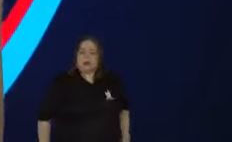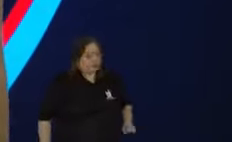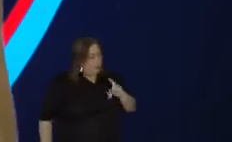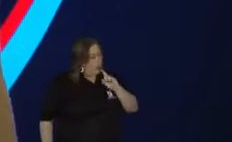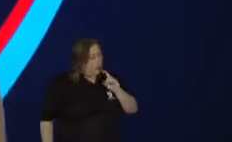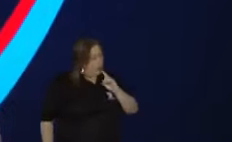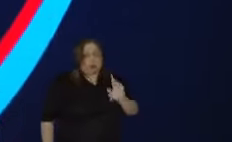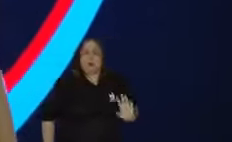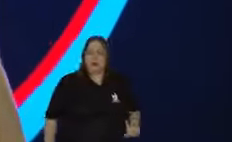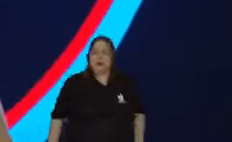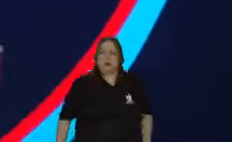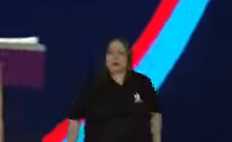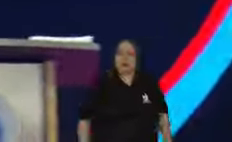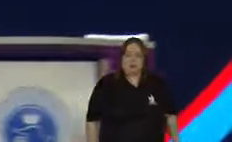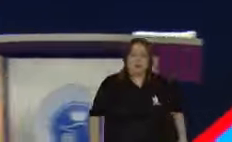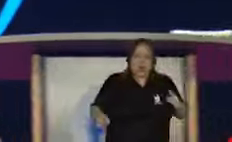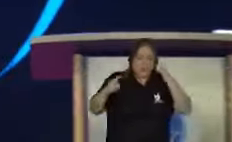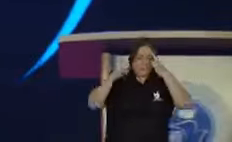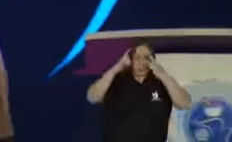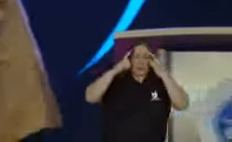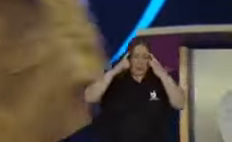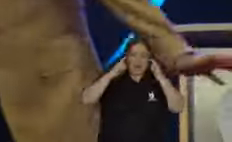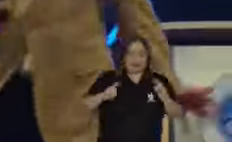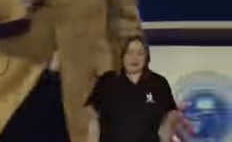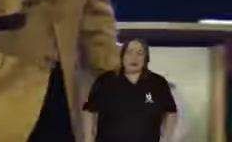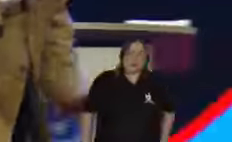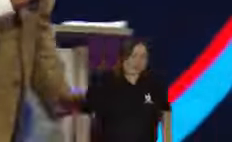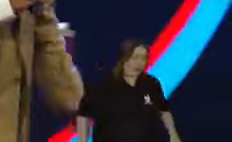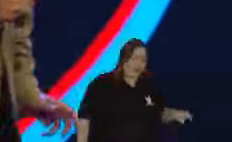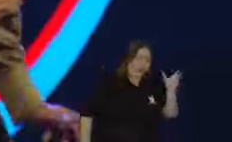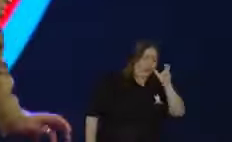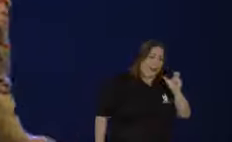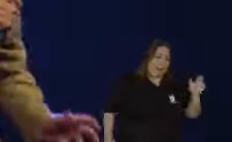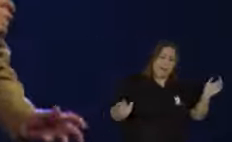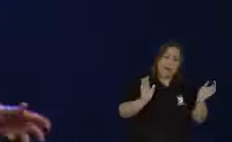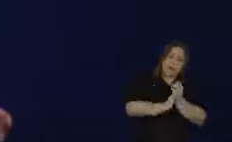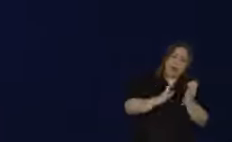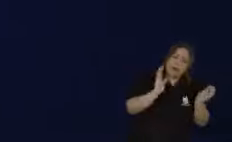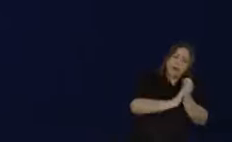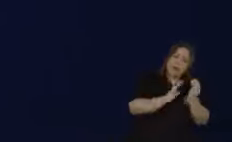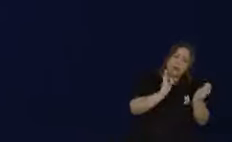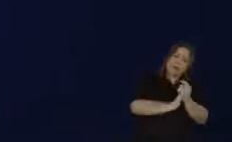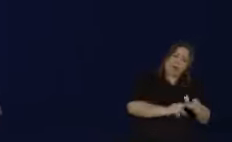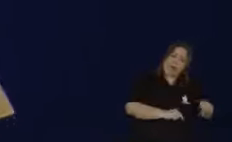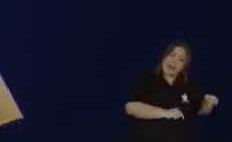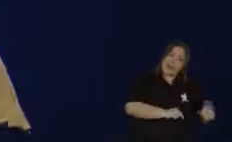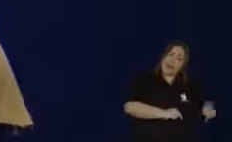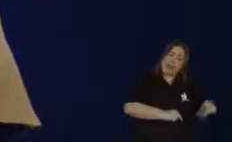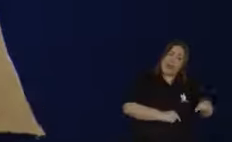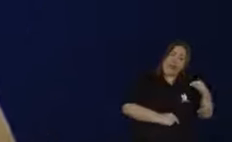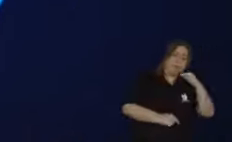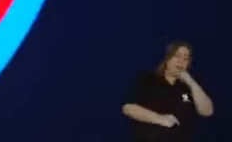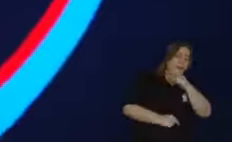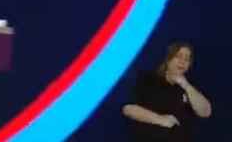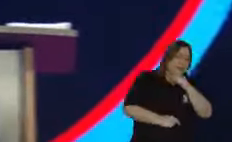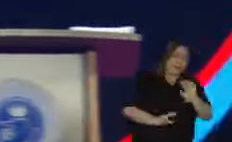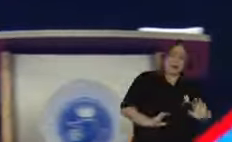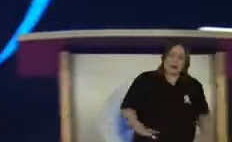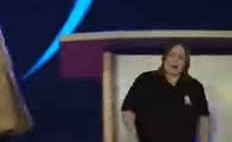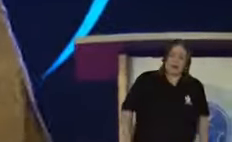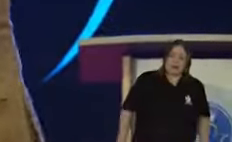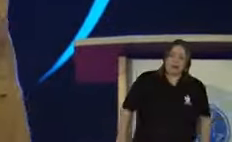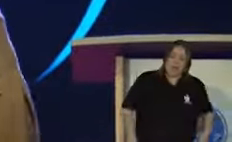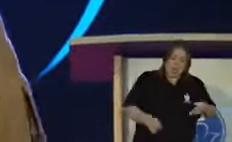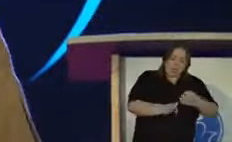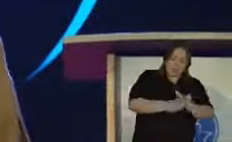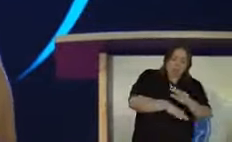evaluación, este pensamiento que tengo. Y el diablo se frota las manos porque él es mentiroso, padre de la mentira. Y su especialidad